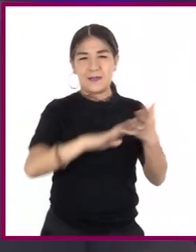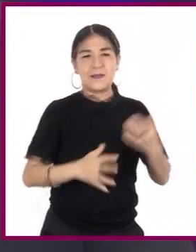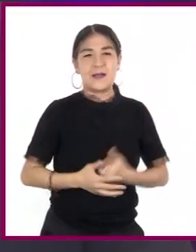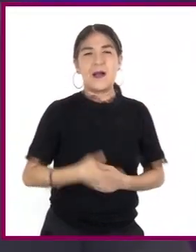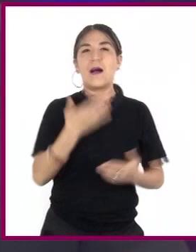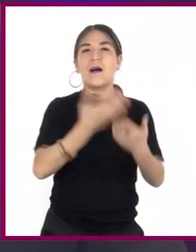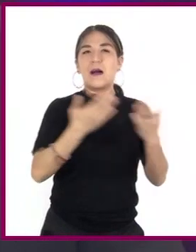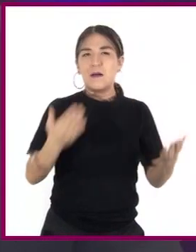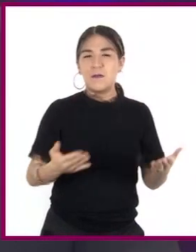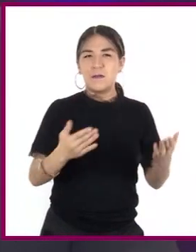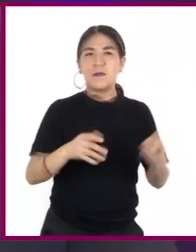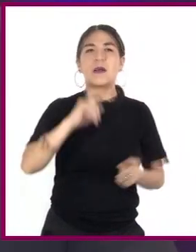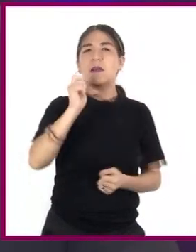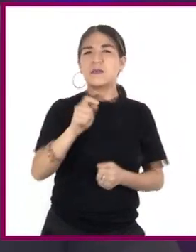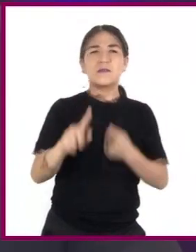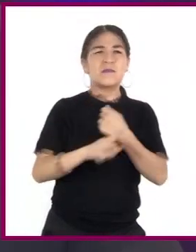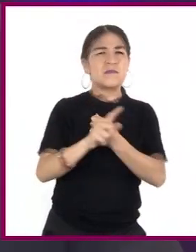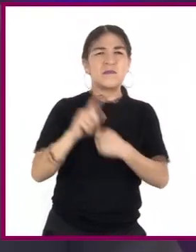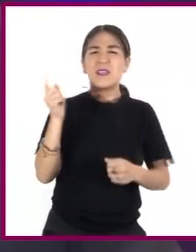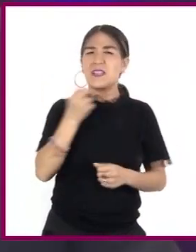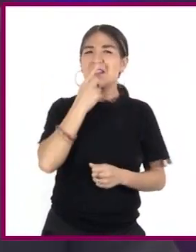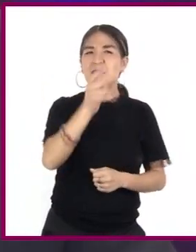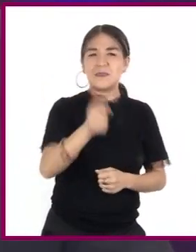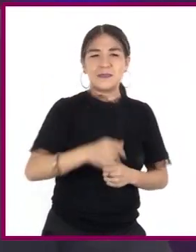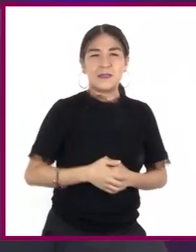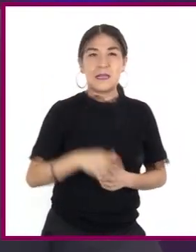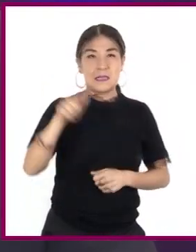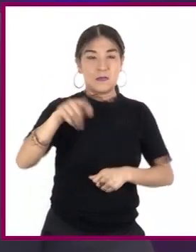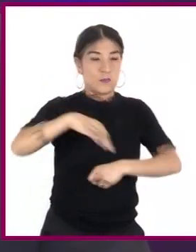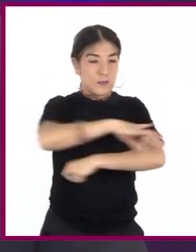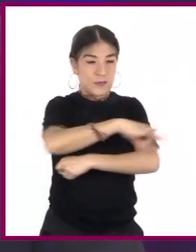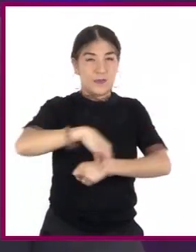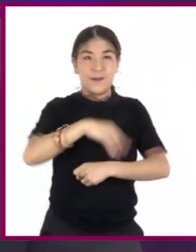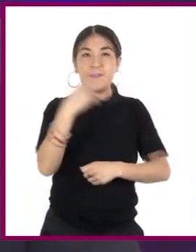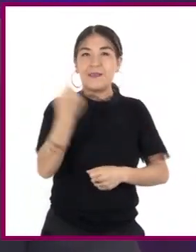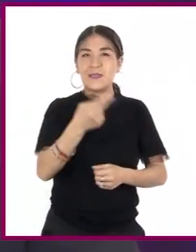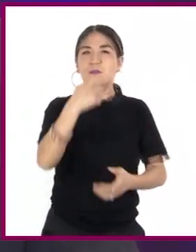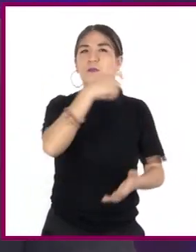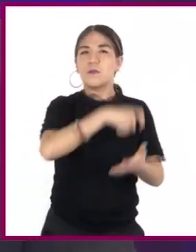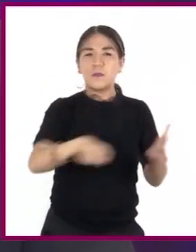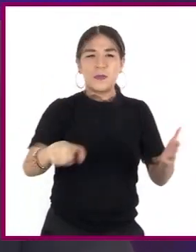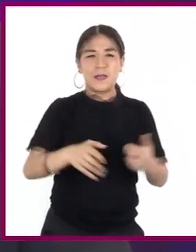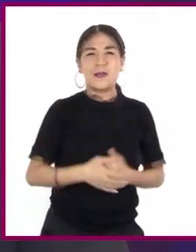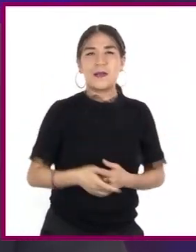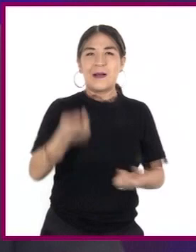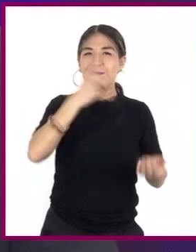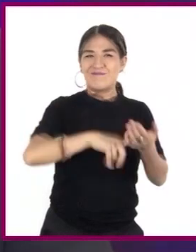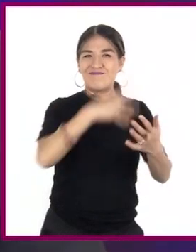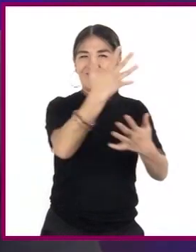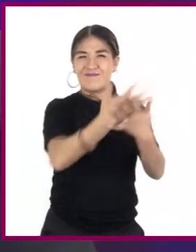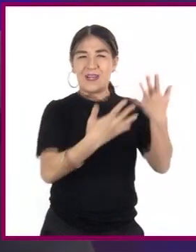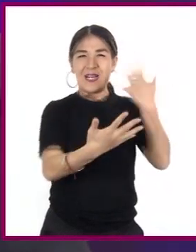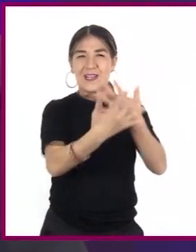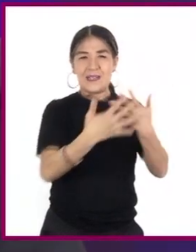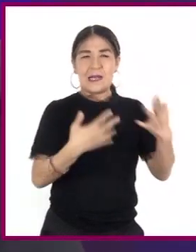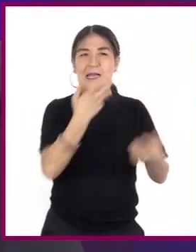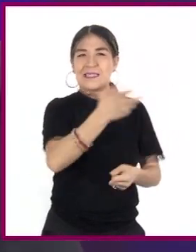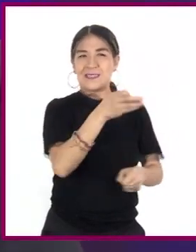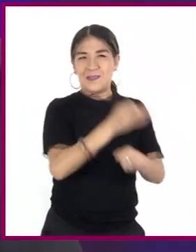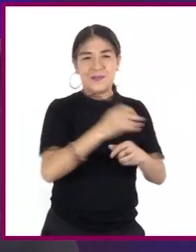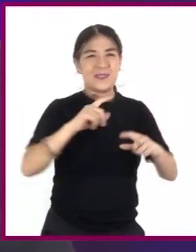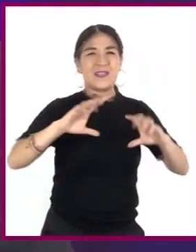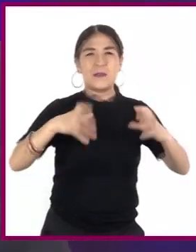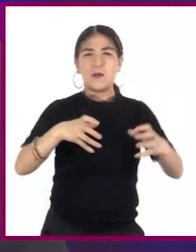Ahora, el problema nos dice que si el ingeniero necesita comprar la malla en esa